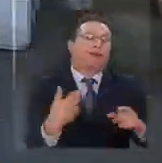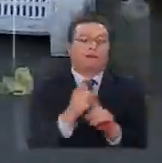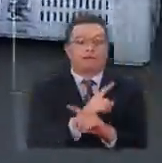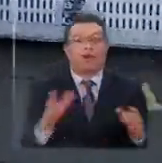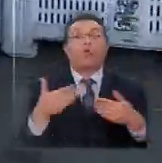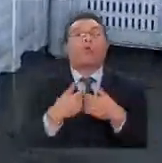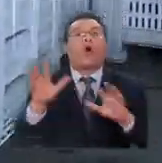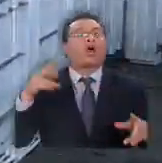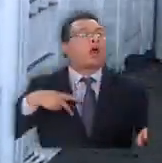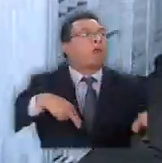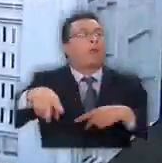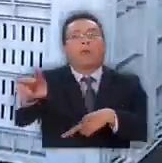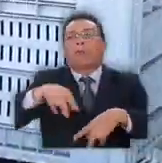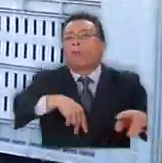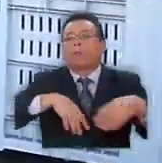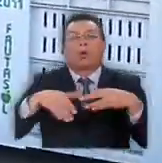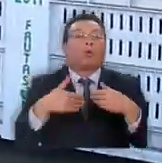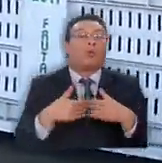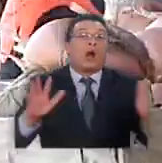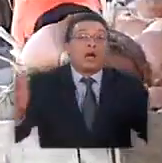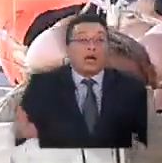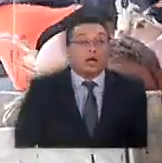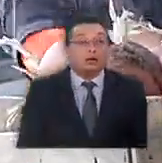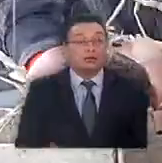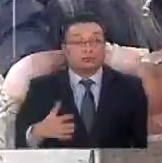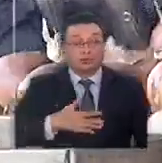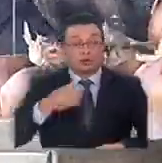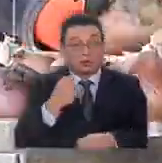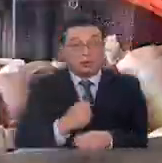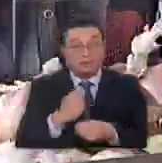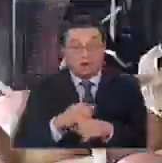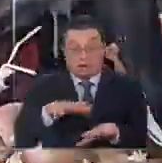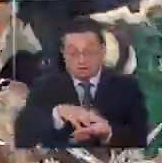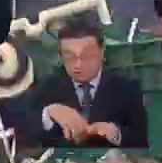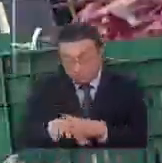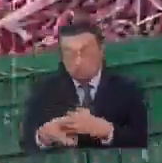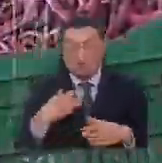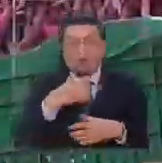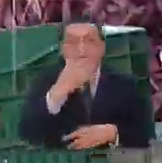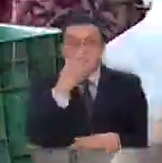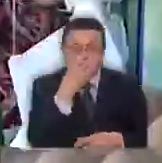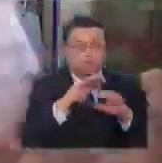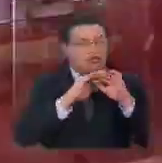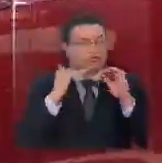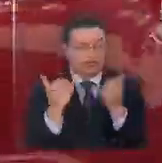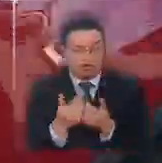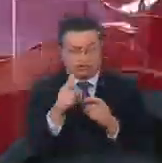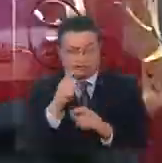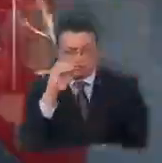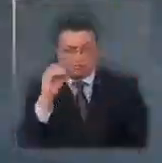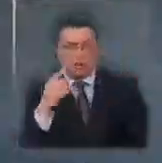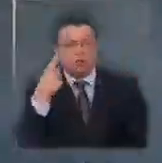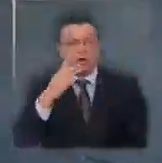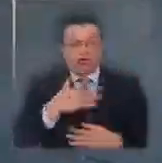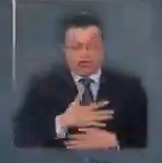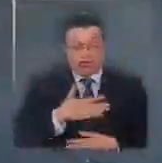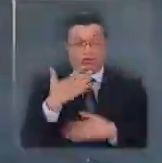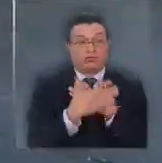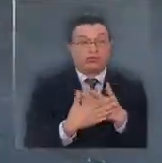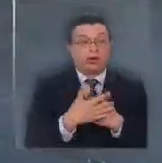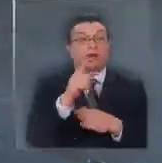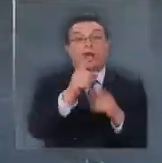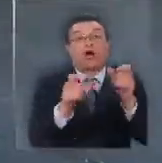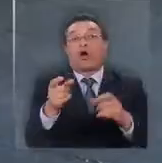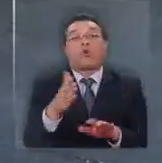Cualquiera entra para adentro y cualquiera puede estar infectado. Yo trabajo con buzo de papel, con mis guantes, mi mascarilla, todo. Pero yo me cuido yo, hay gente que no se